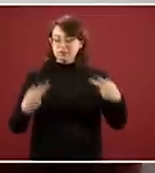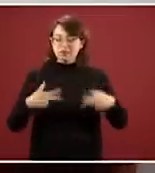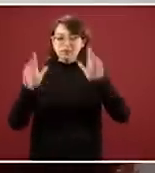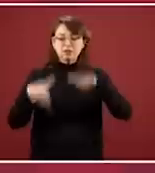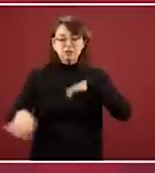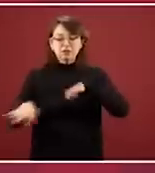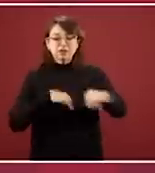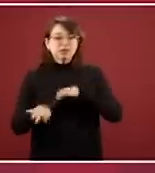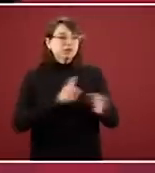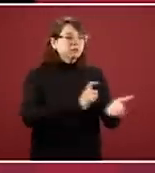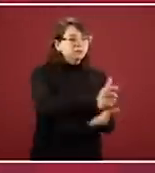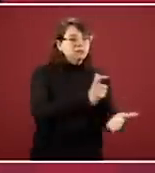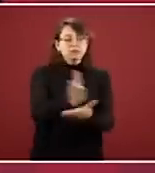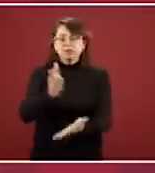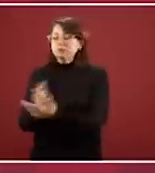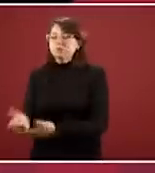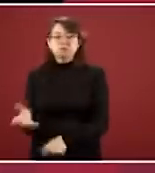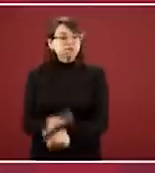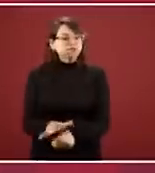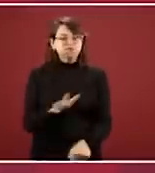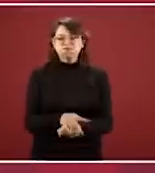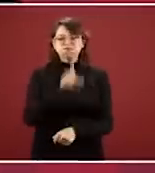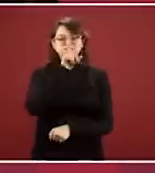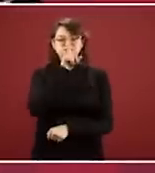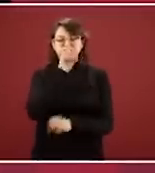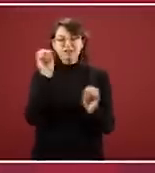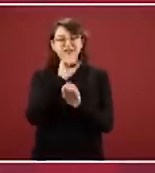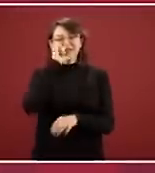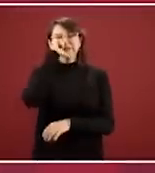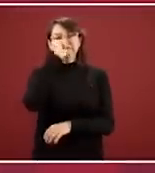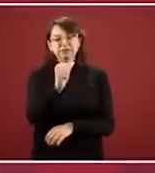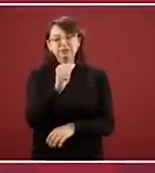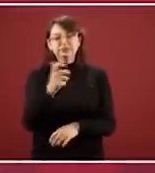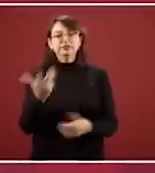Nosotros hemos estado ayudando en la medida de lo posible,